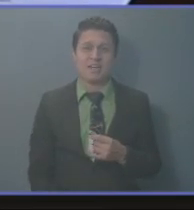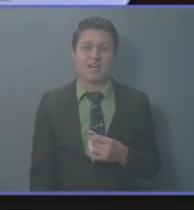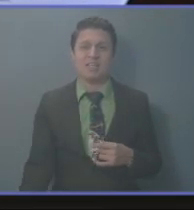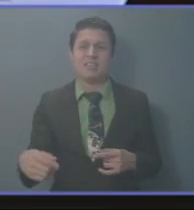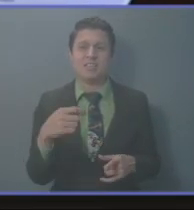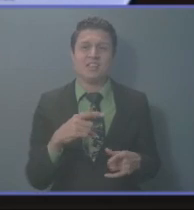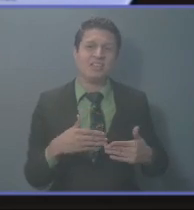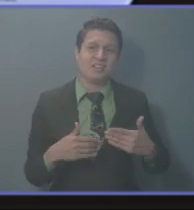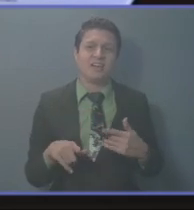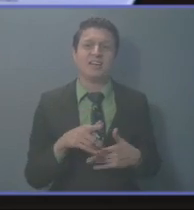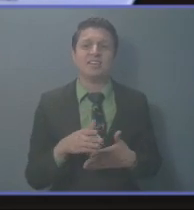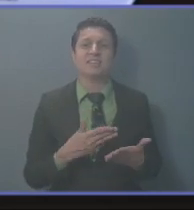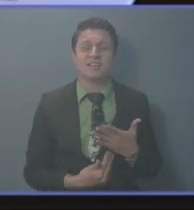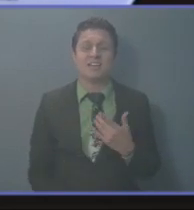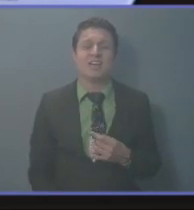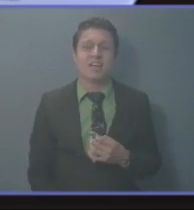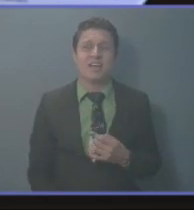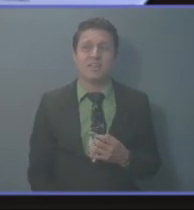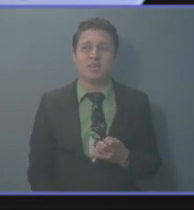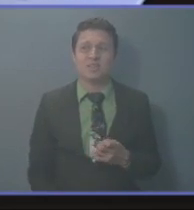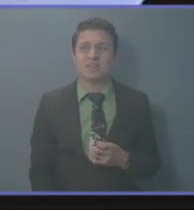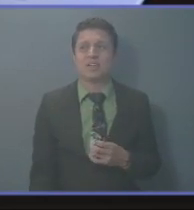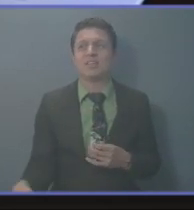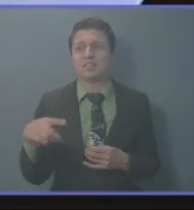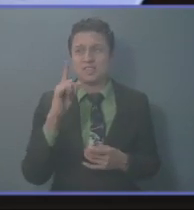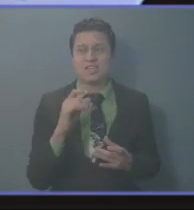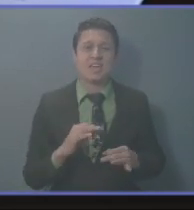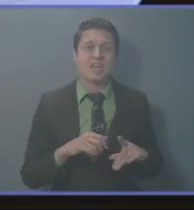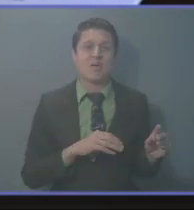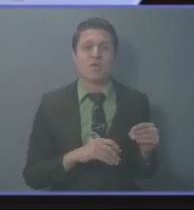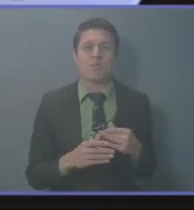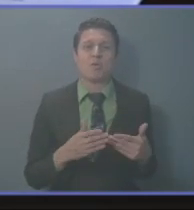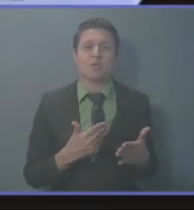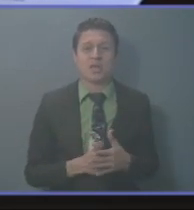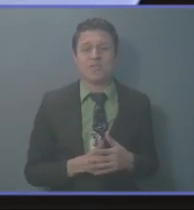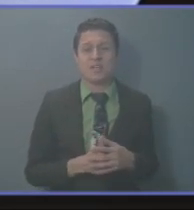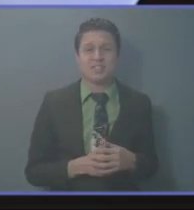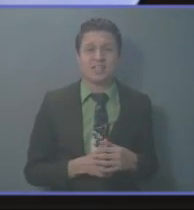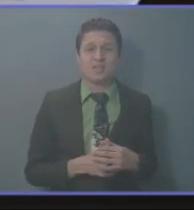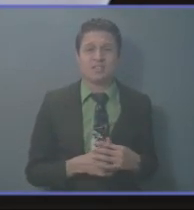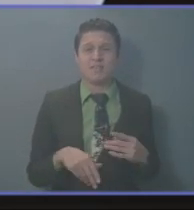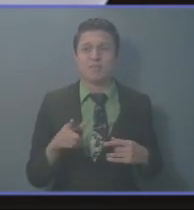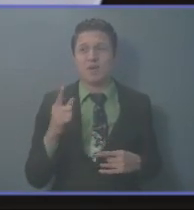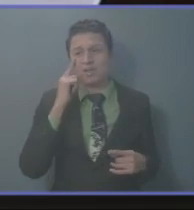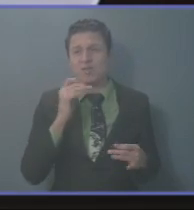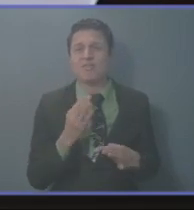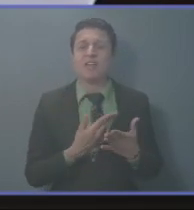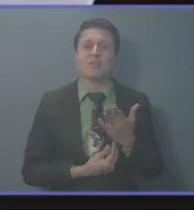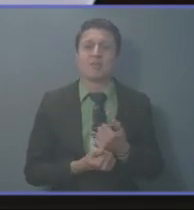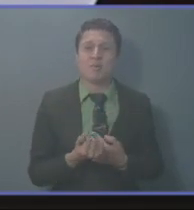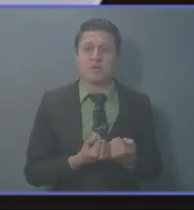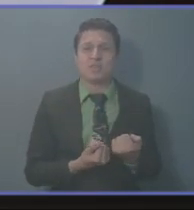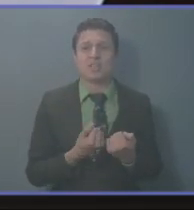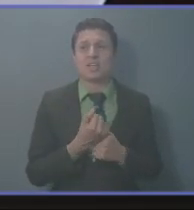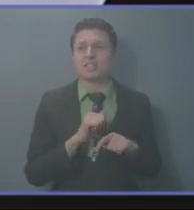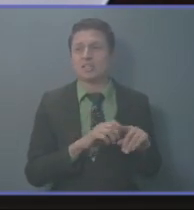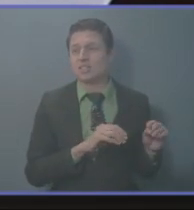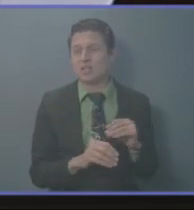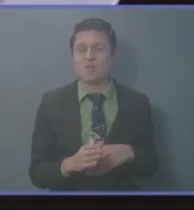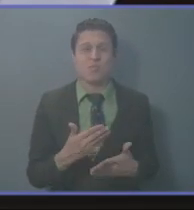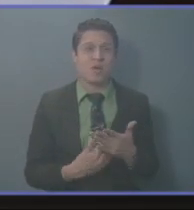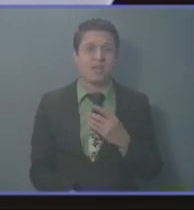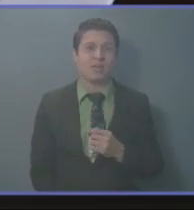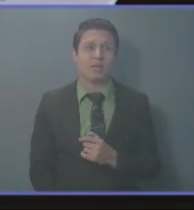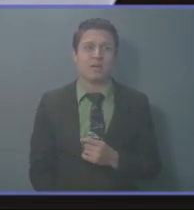Decreto Legislativo número 165 de fecha 30 de noviembre del 2006, publicado en el Diario Oficial número